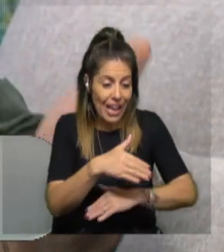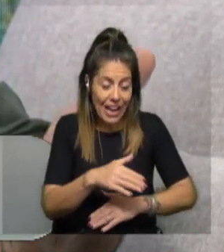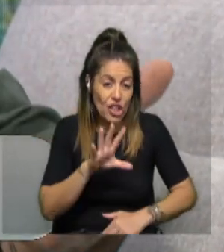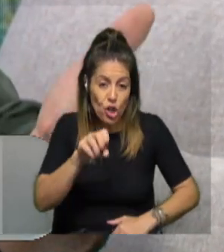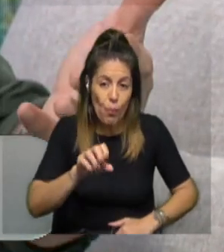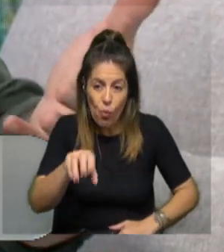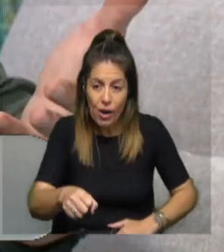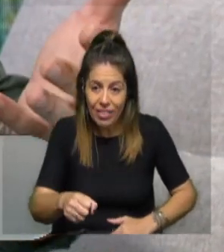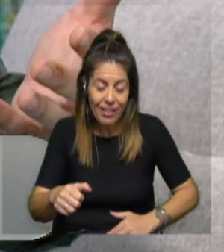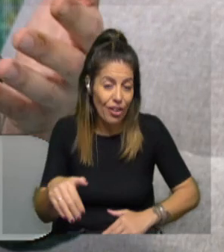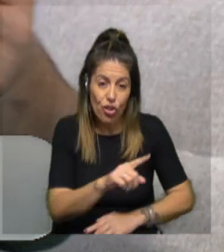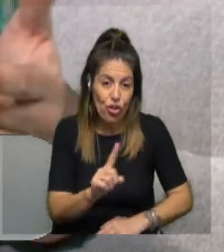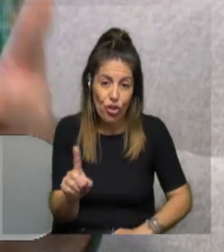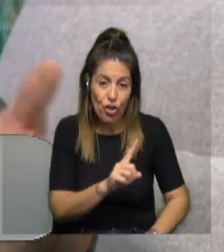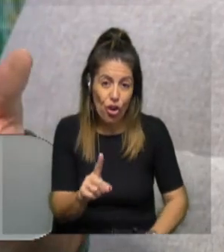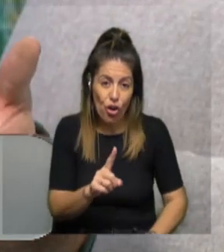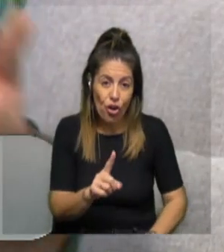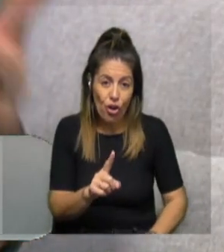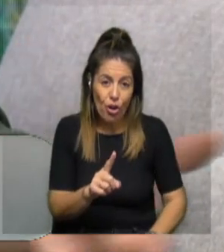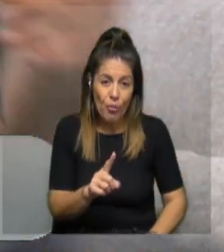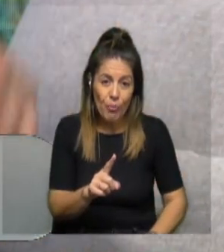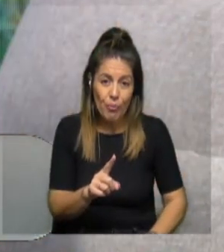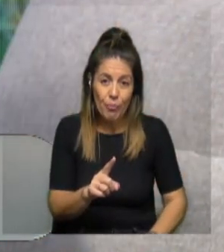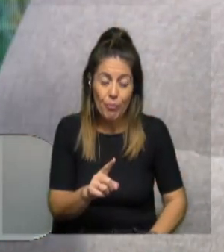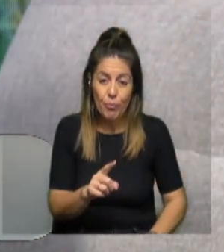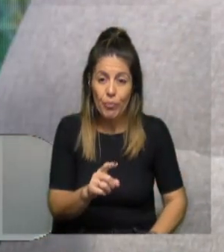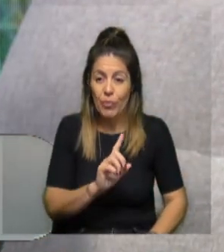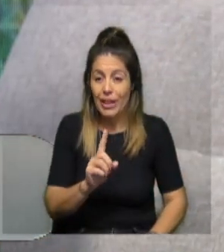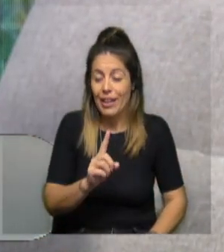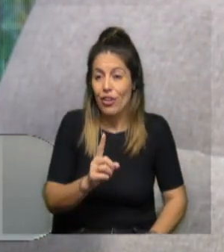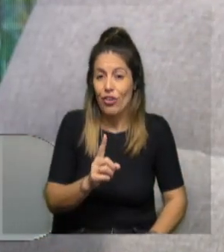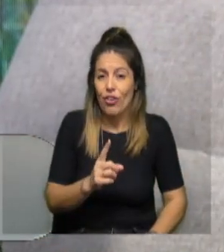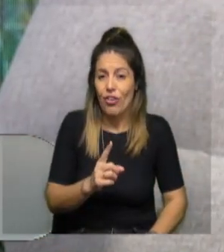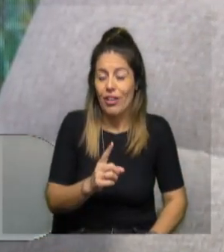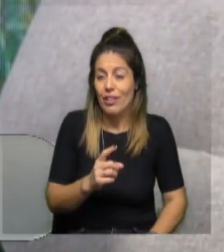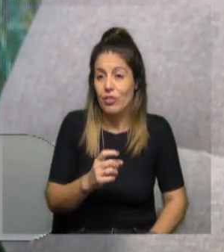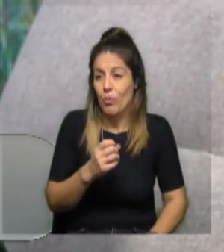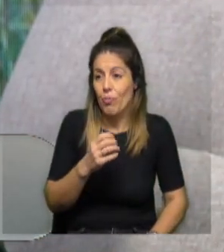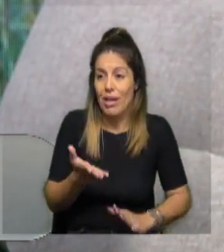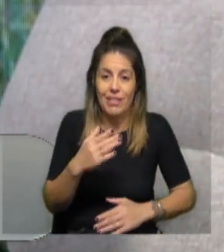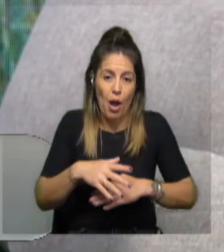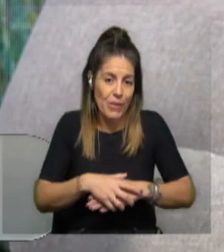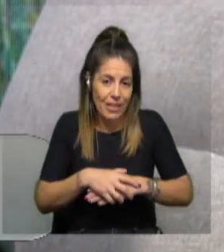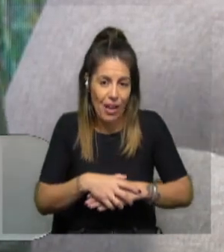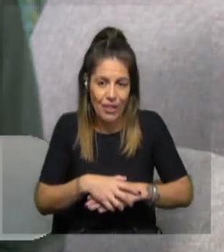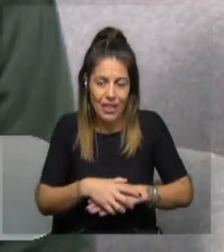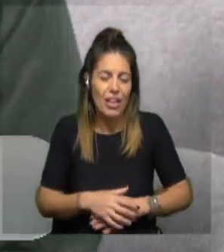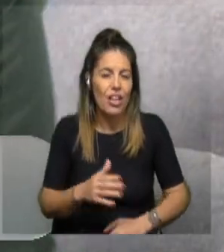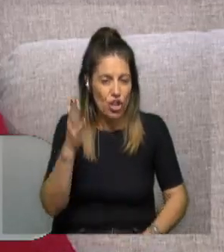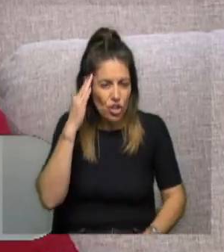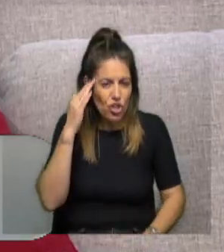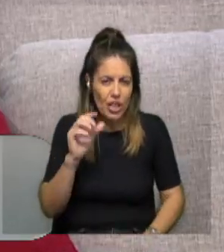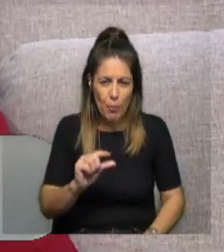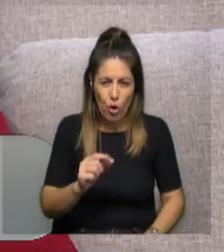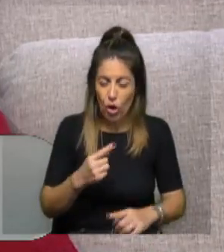que se cruza porque les conviene de alimento. Claro, les conviene ser un poco más amigable que los que Ruso, lo otro. Yo sé que quedan 30 segundos de conversación, sí.